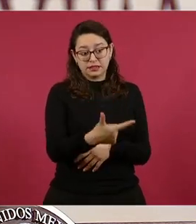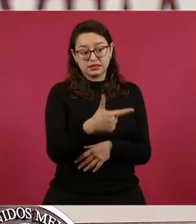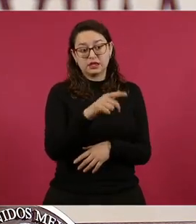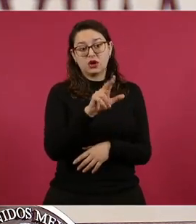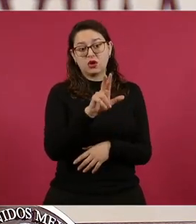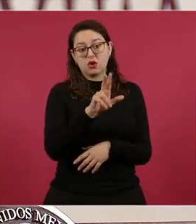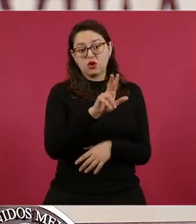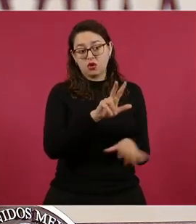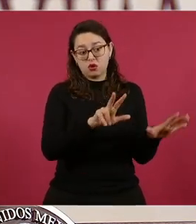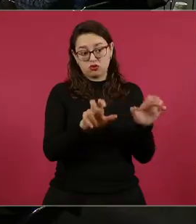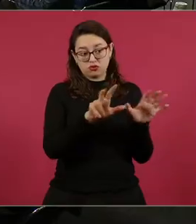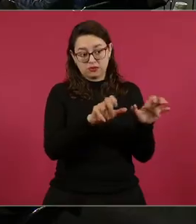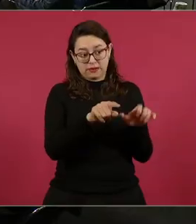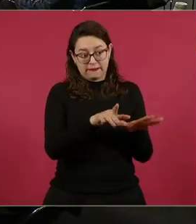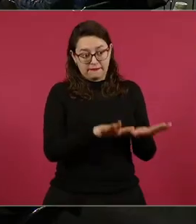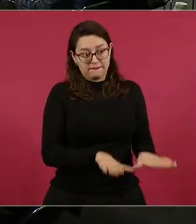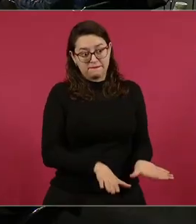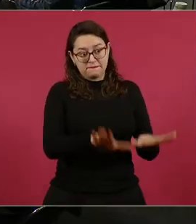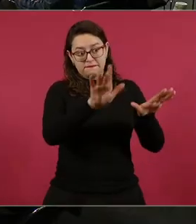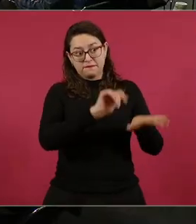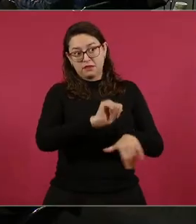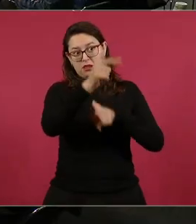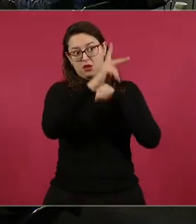como fuimos a Turquía, como fuimos